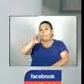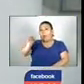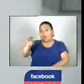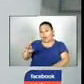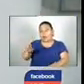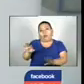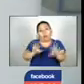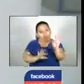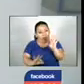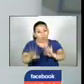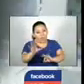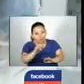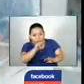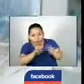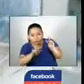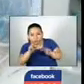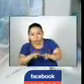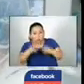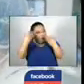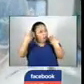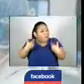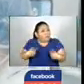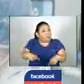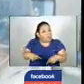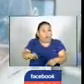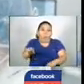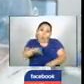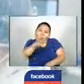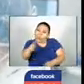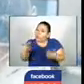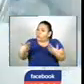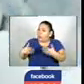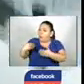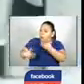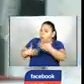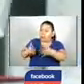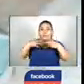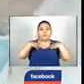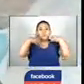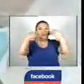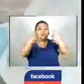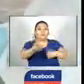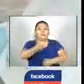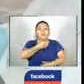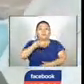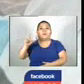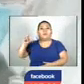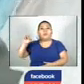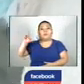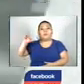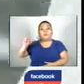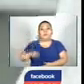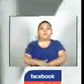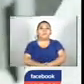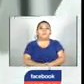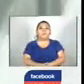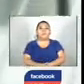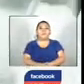aunque algunos registran daño nervioso permanente, la mayoría se recuperan. Laura Sepúlveda, Voz de América.